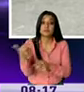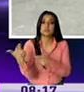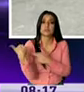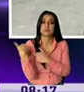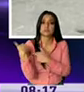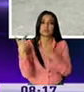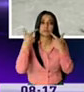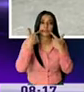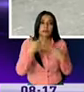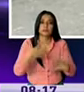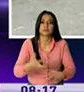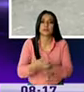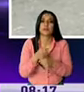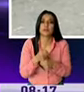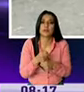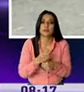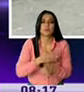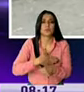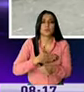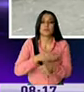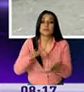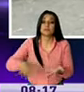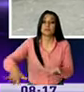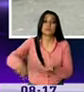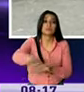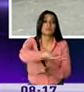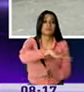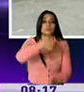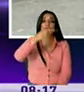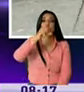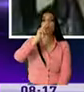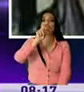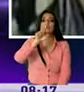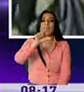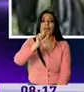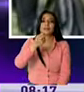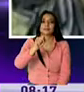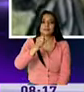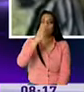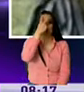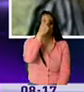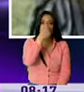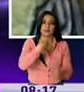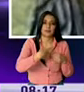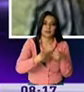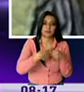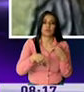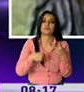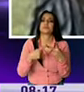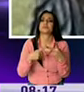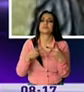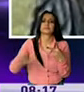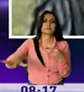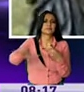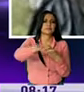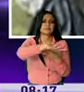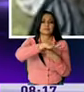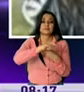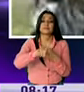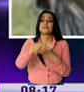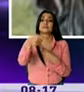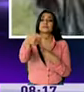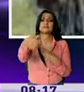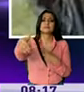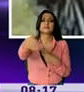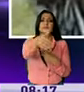seguridad, por favor, toda la zona de la González Suárez, toda, desde el Hotel Quito, desde toda esa zona hacia la